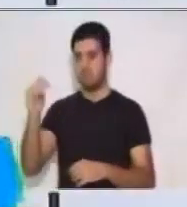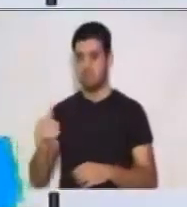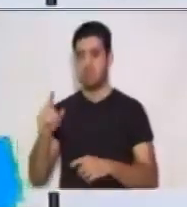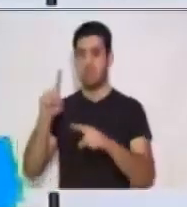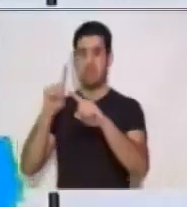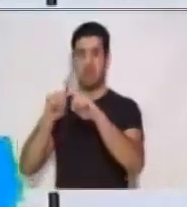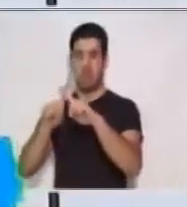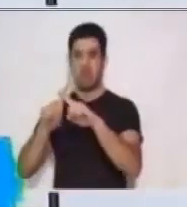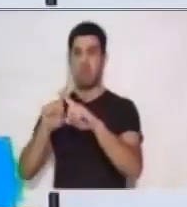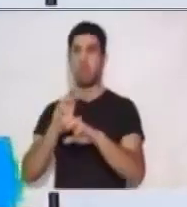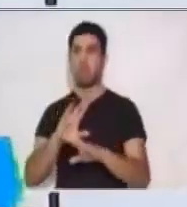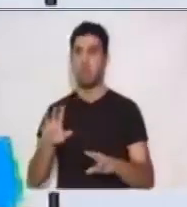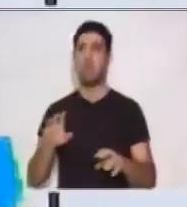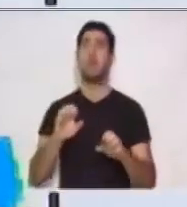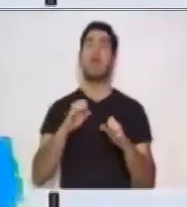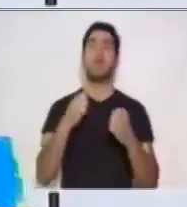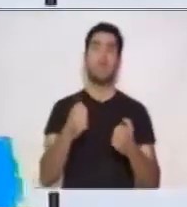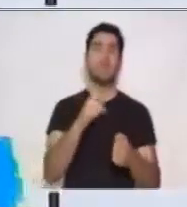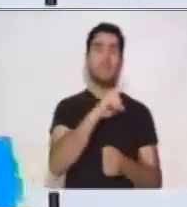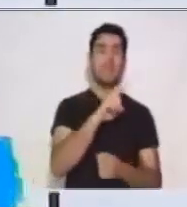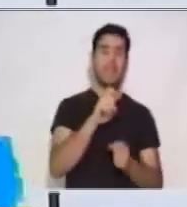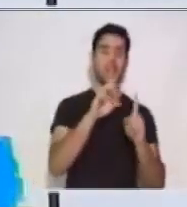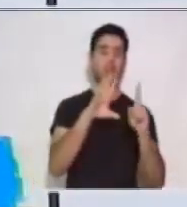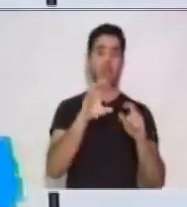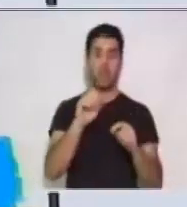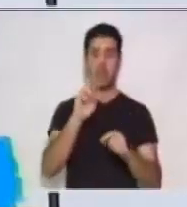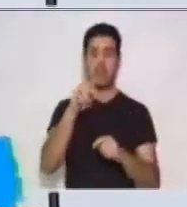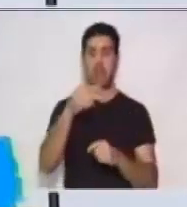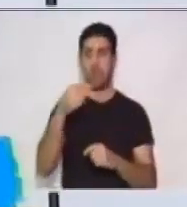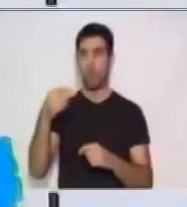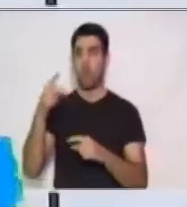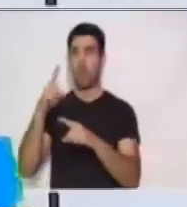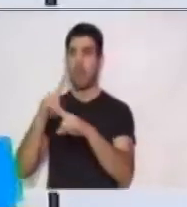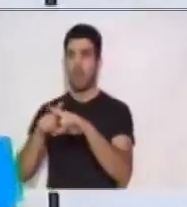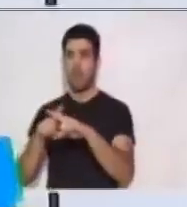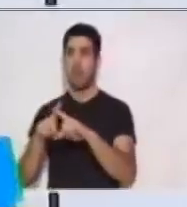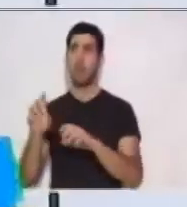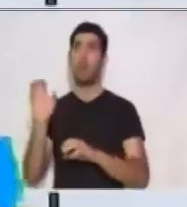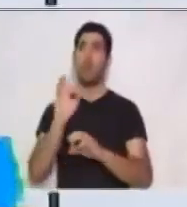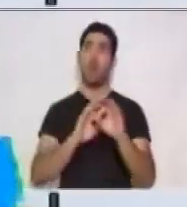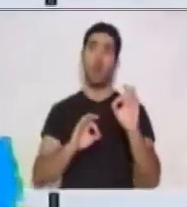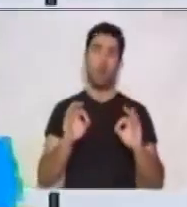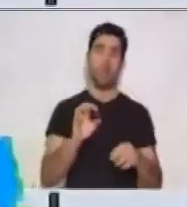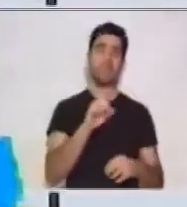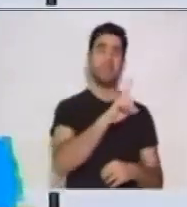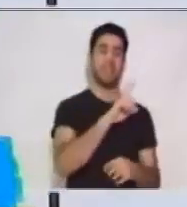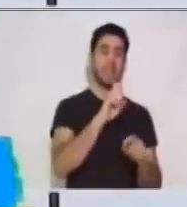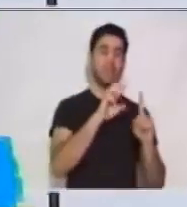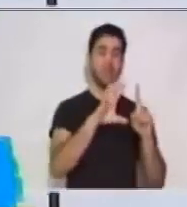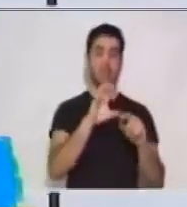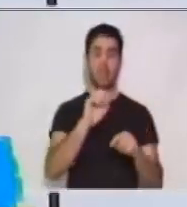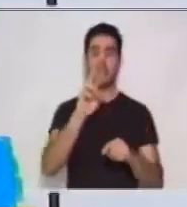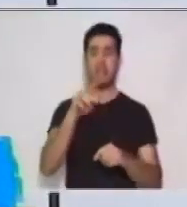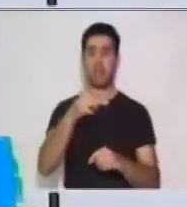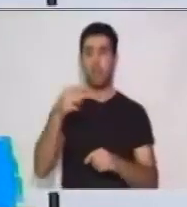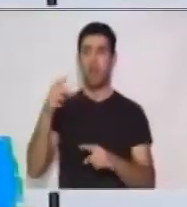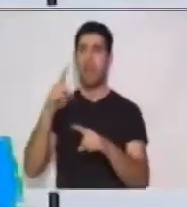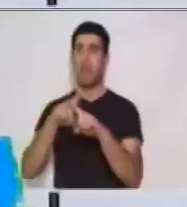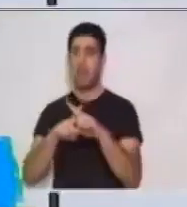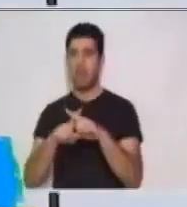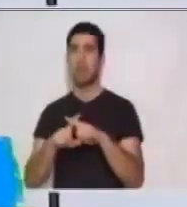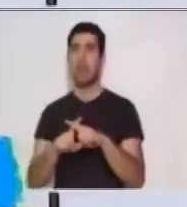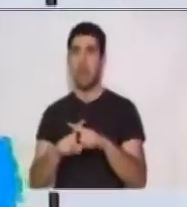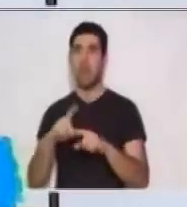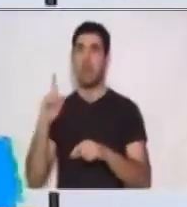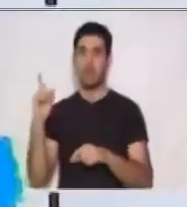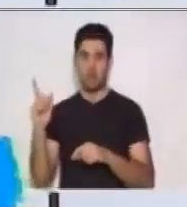Entonces, 160 es igual a X. O X es igual a 160, porque en matemática es permitido leer